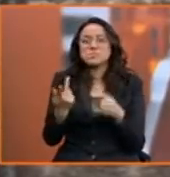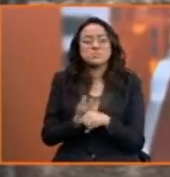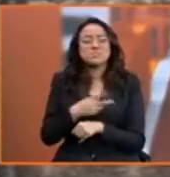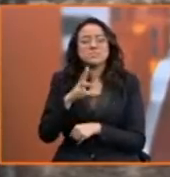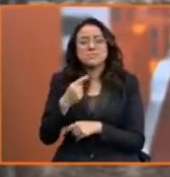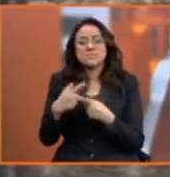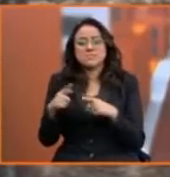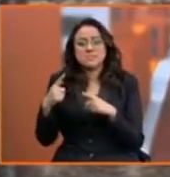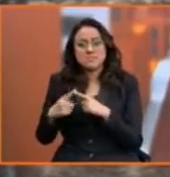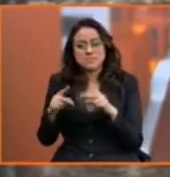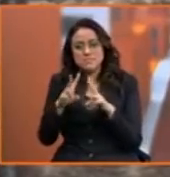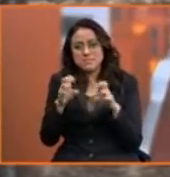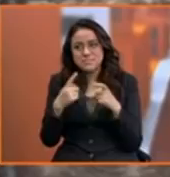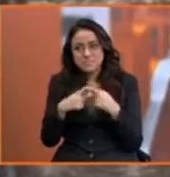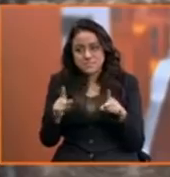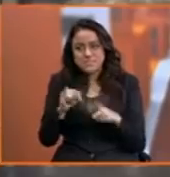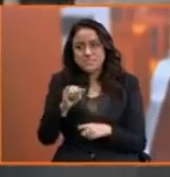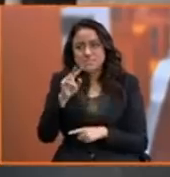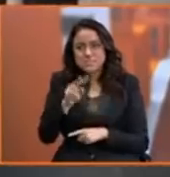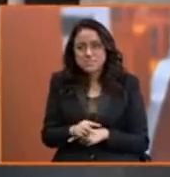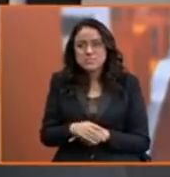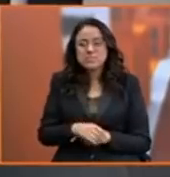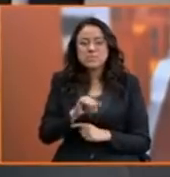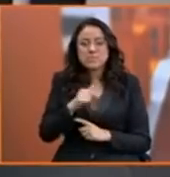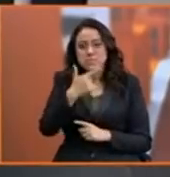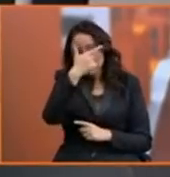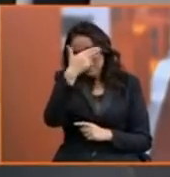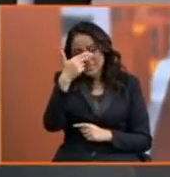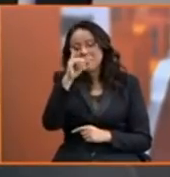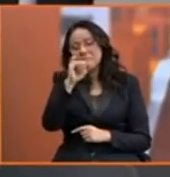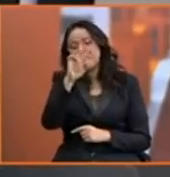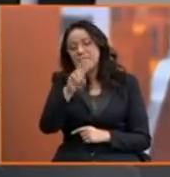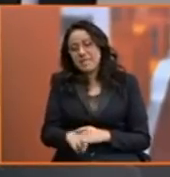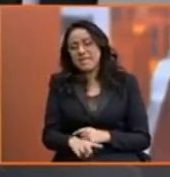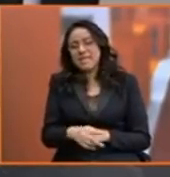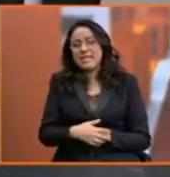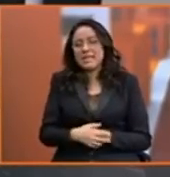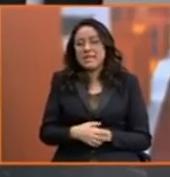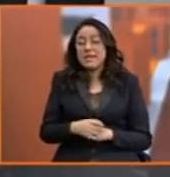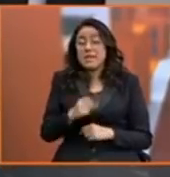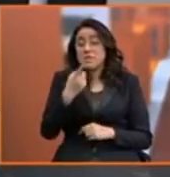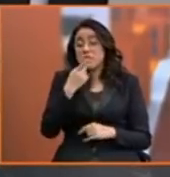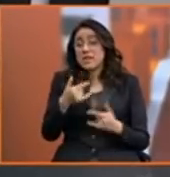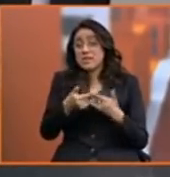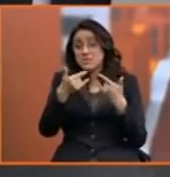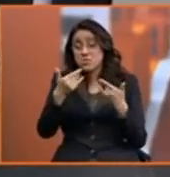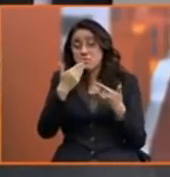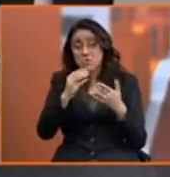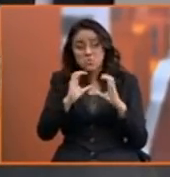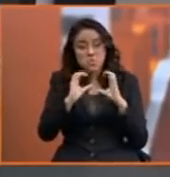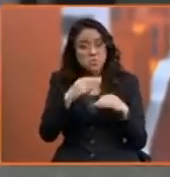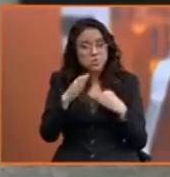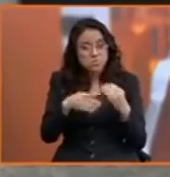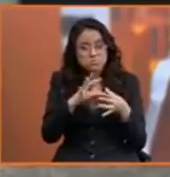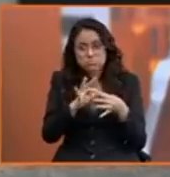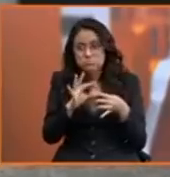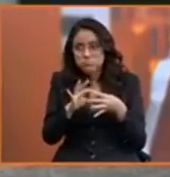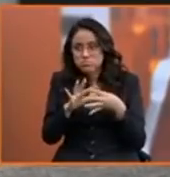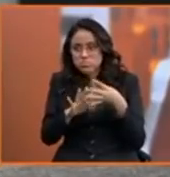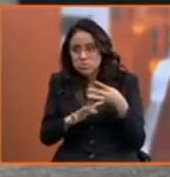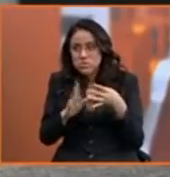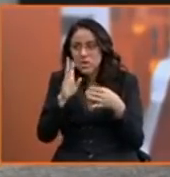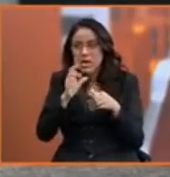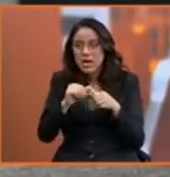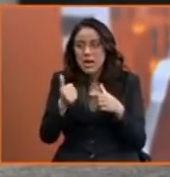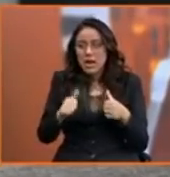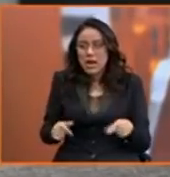de cualquier otra temática, ¿no? Sí, así es, Gabriel, como te digo, fue una historia muy bien cuidada, todos los detalles en cuanto al